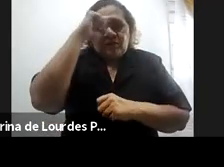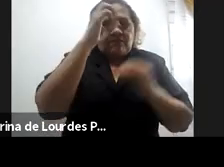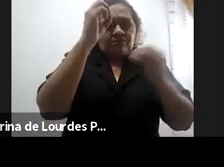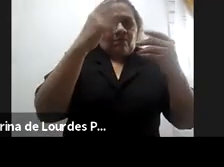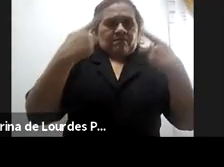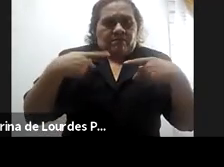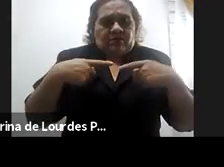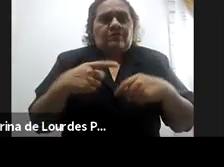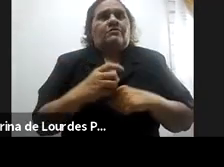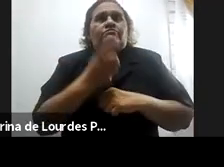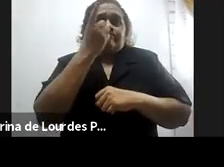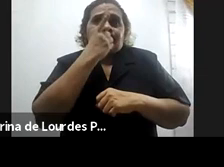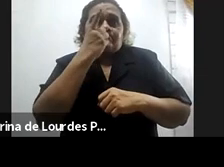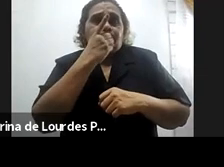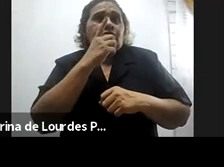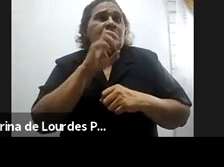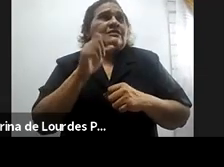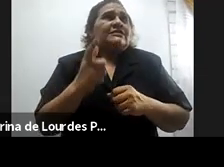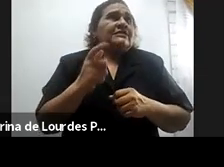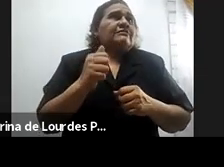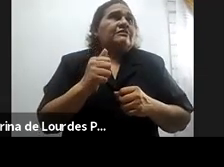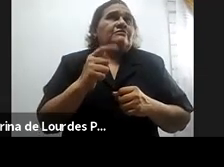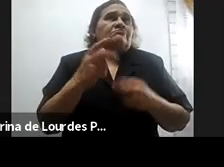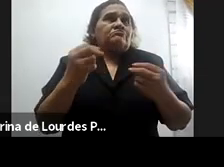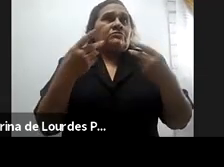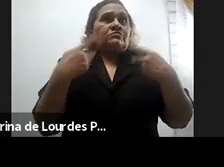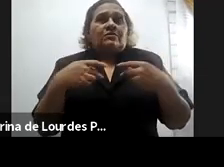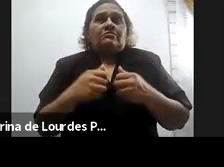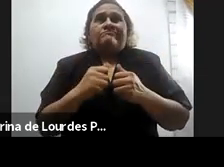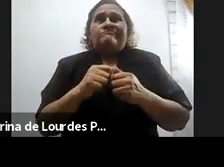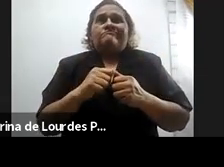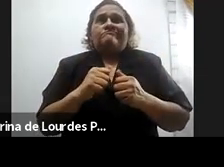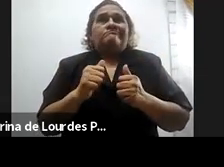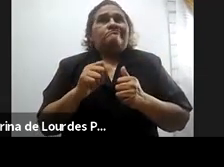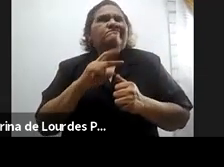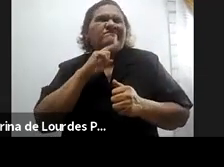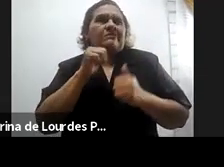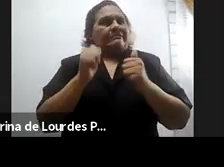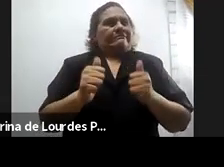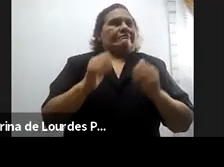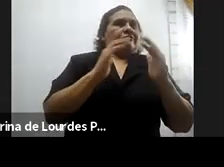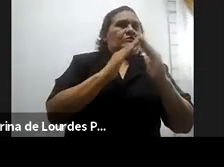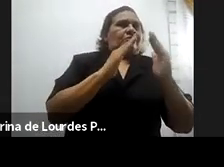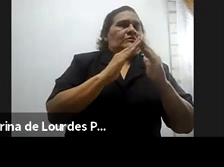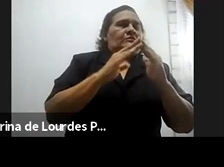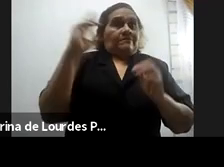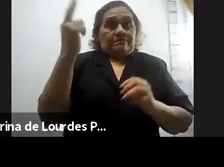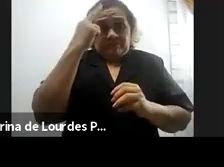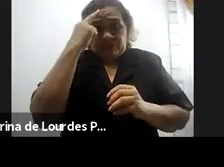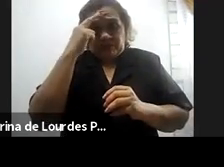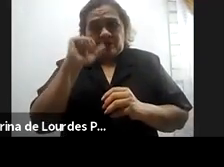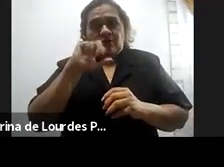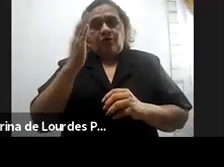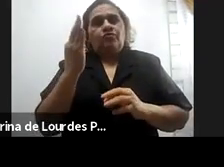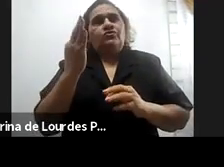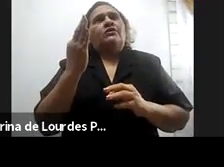con diabetes decidieron y con toda razón quedarse en casa, pero recuerden que también hay otras estrategias que a